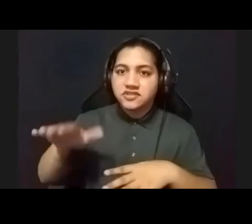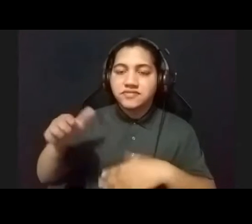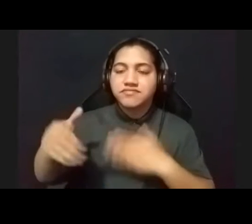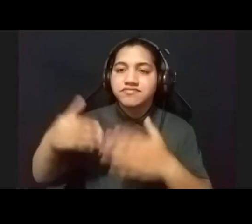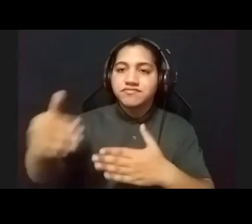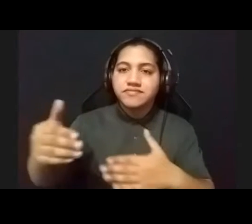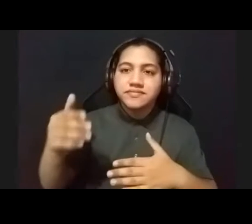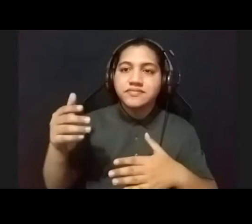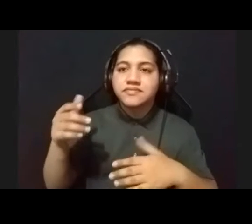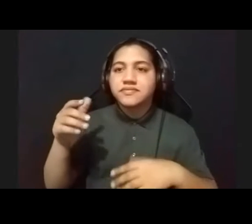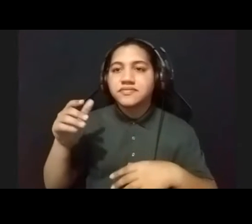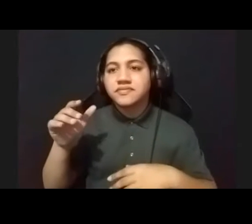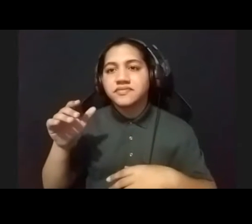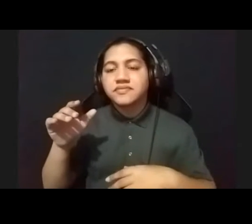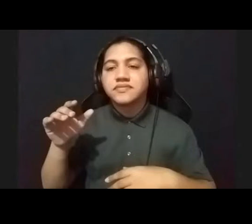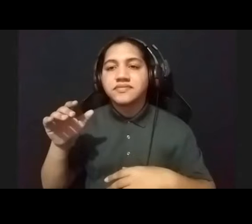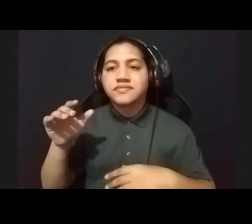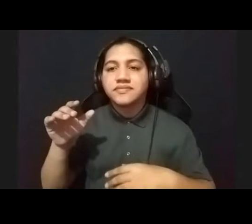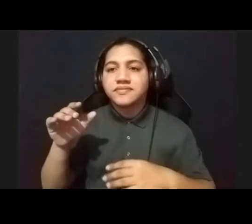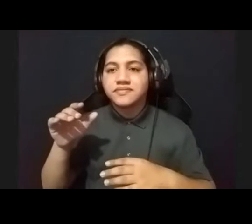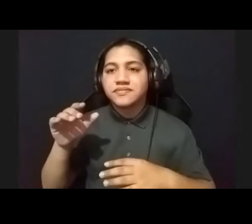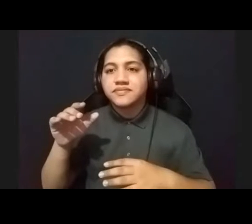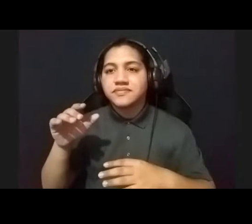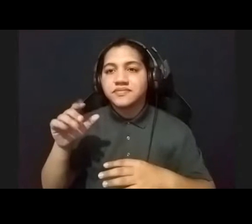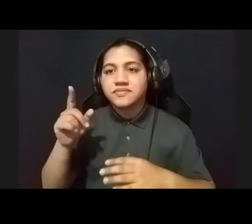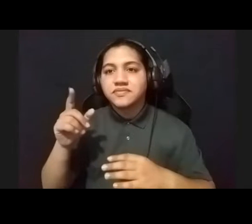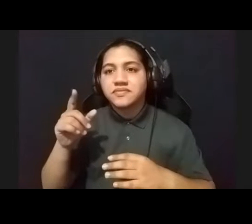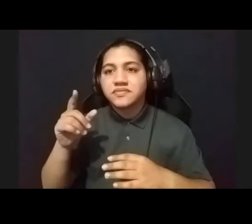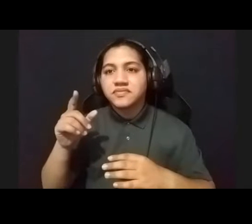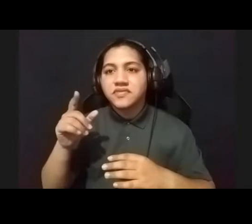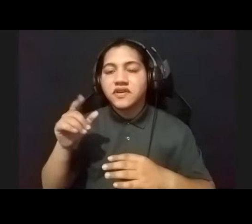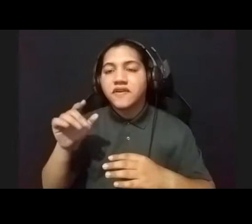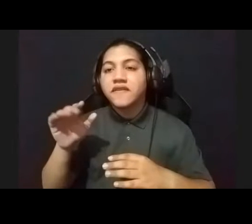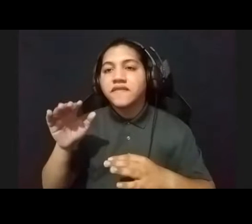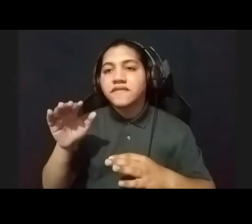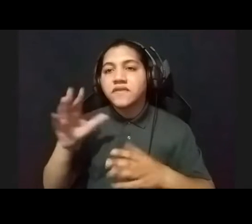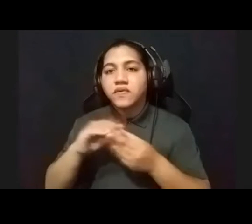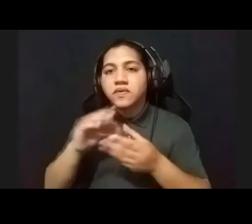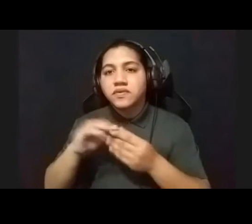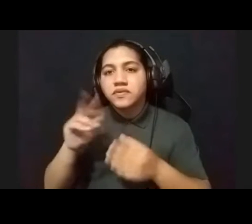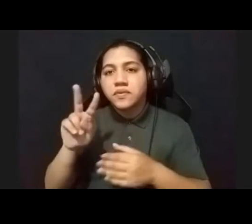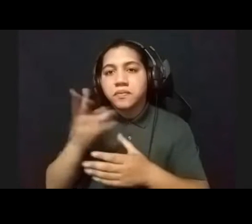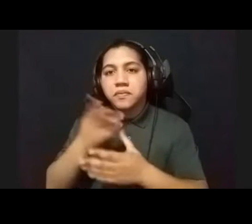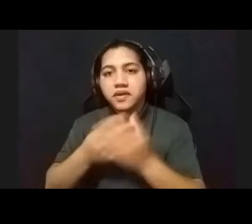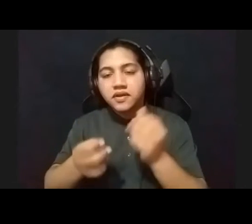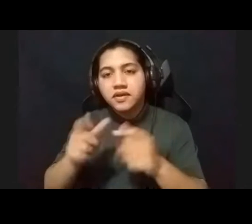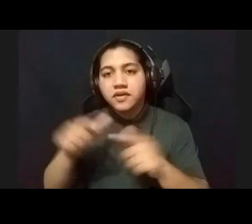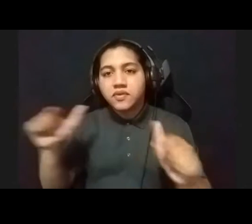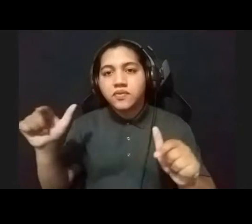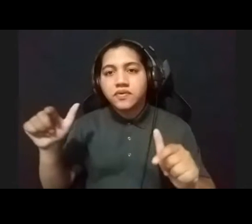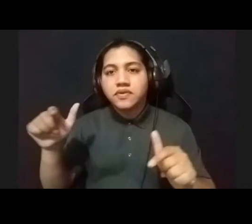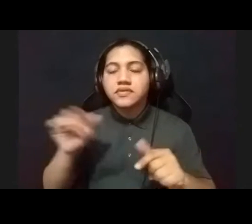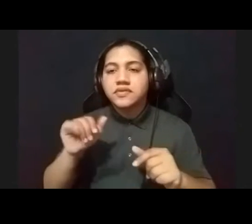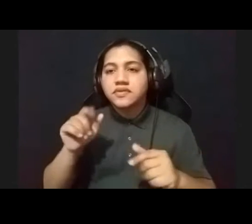lo que fue la Cucarachita Martina. En Fábulas Bilingües también encontramos una versión, Martina y